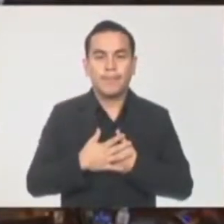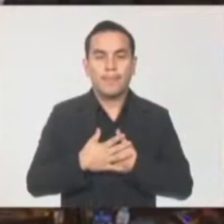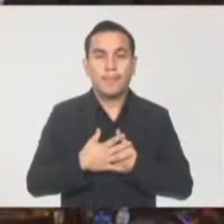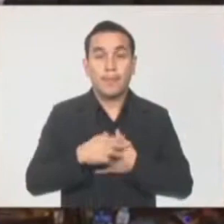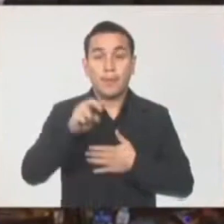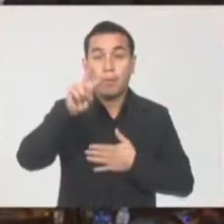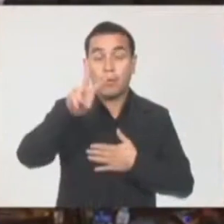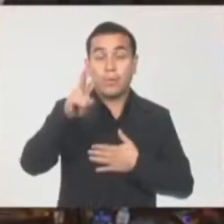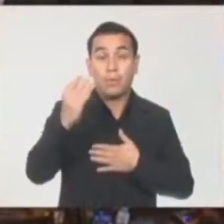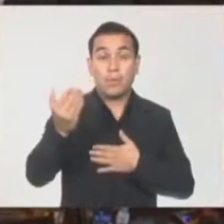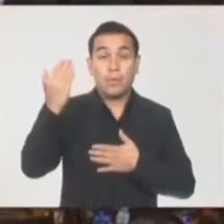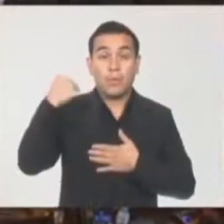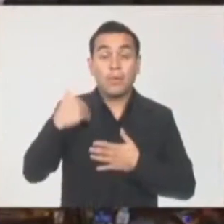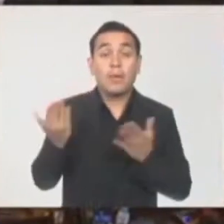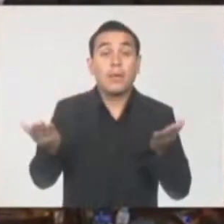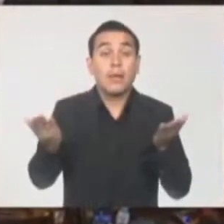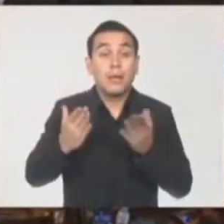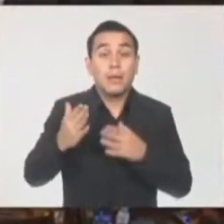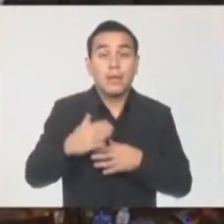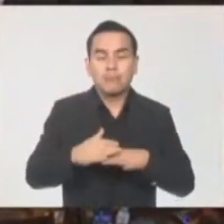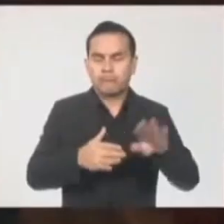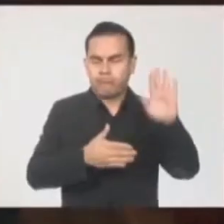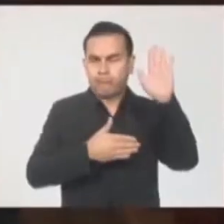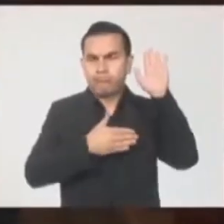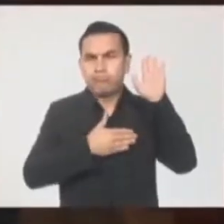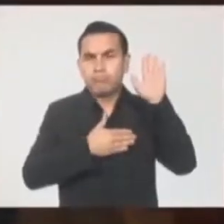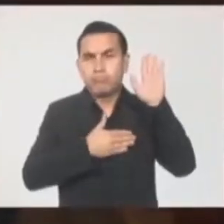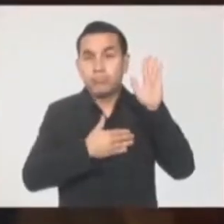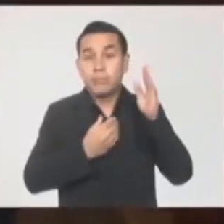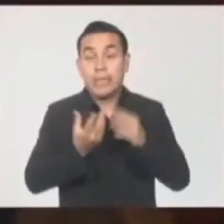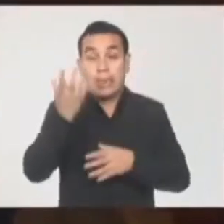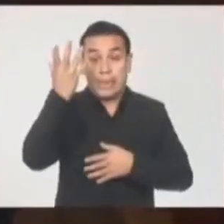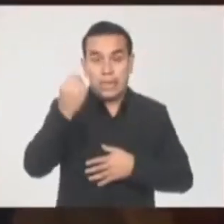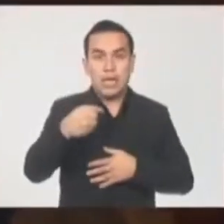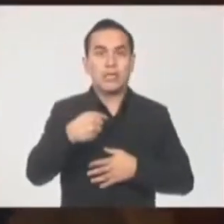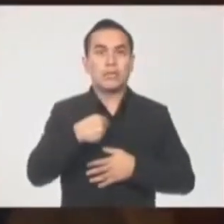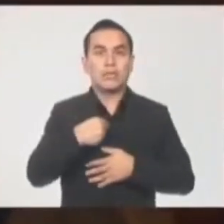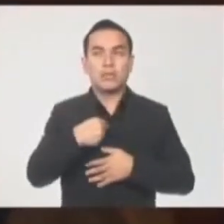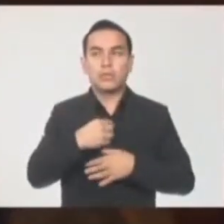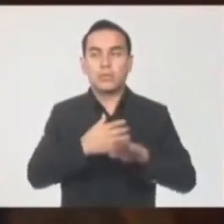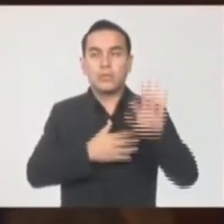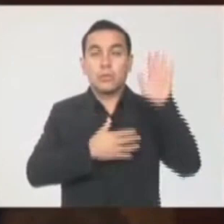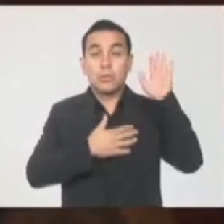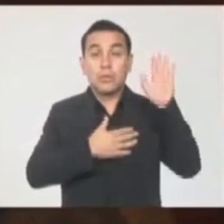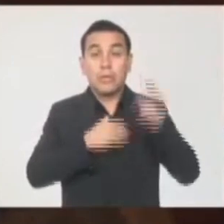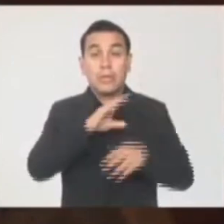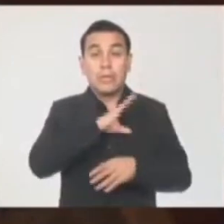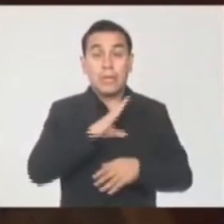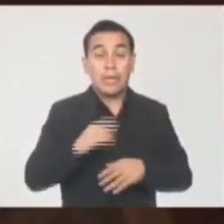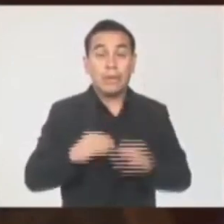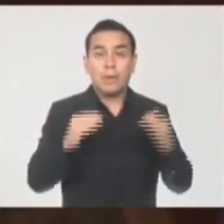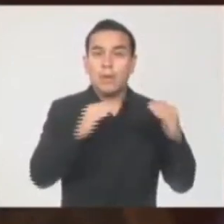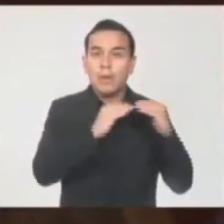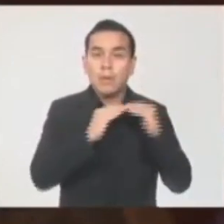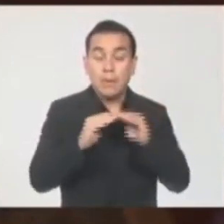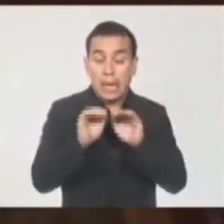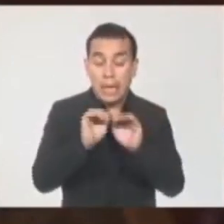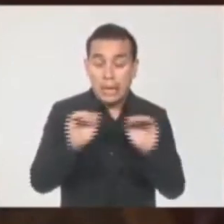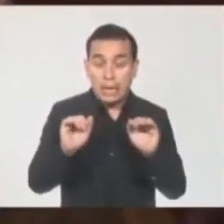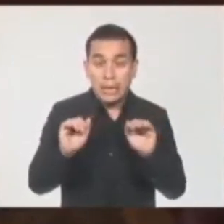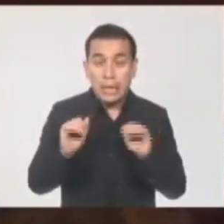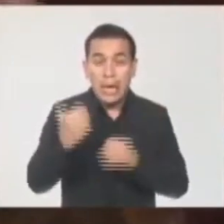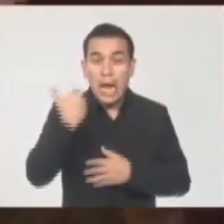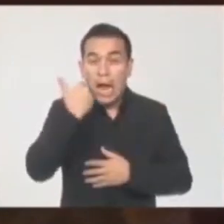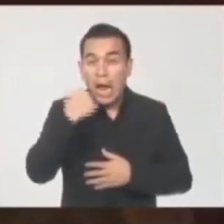Hace 2 años hicimos un juramento. Ese día les dije que nuestro país era como un niño enfermo, un niño al que